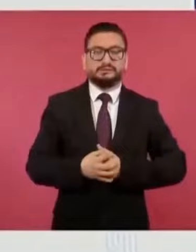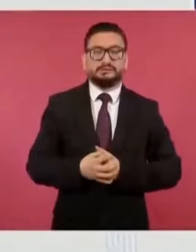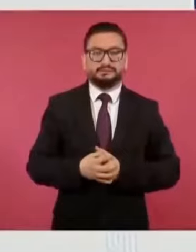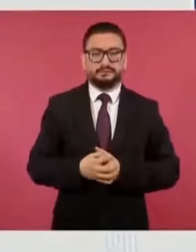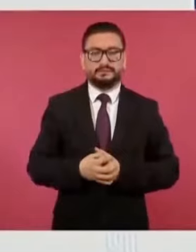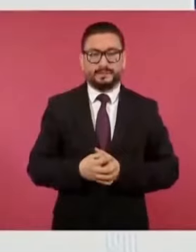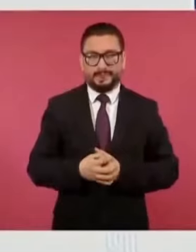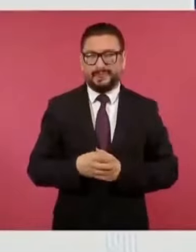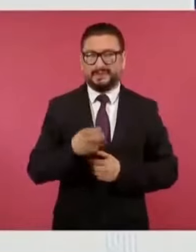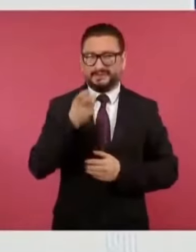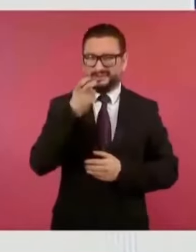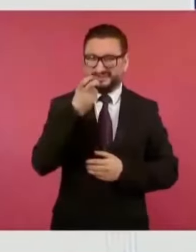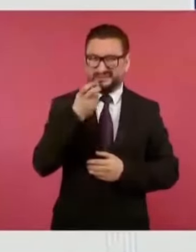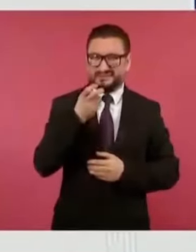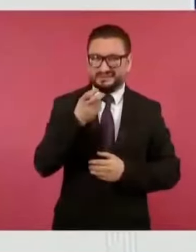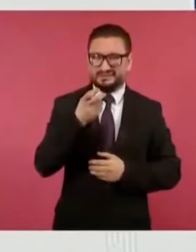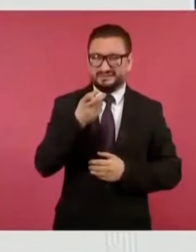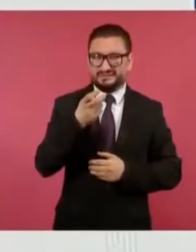o sea, es una